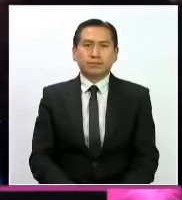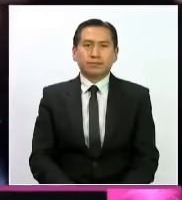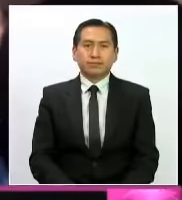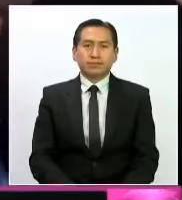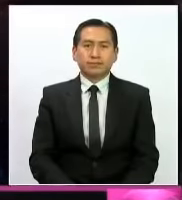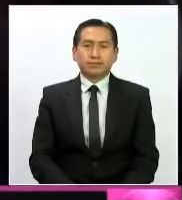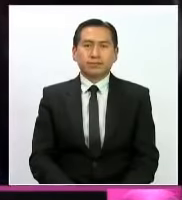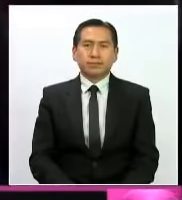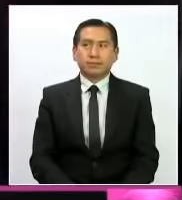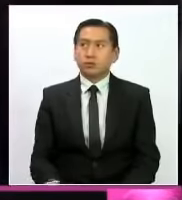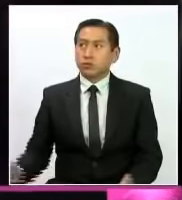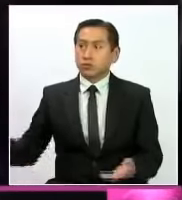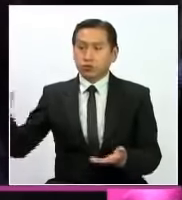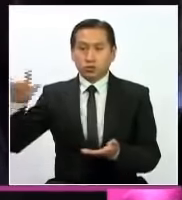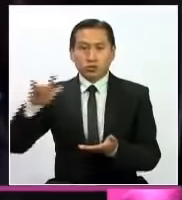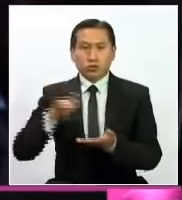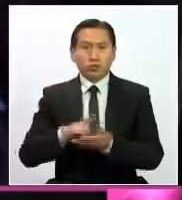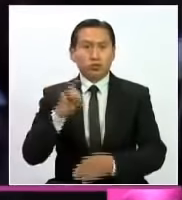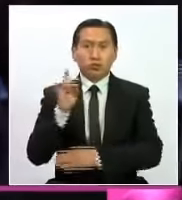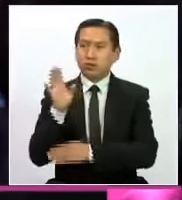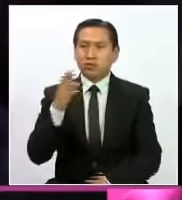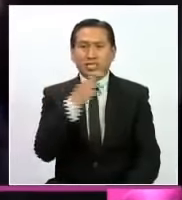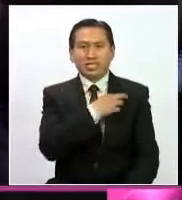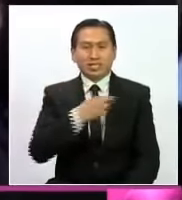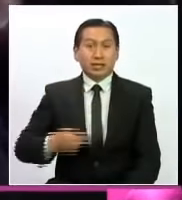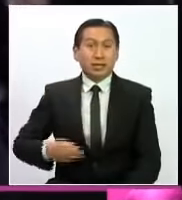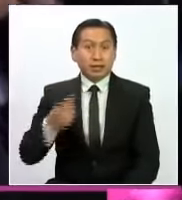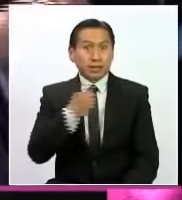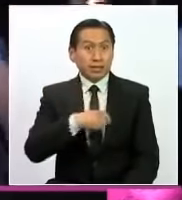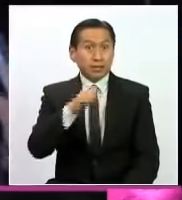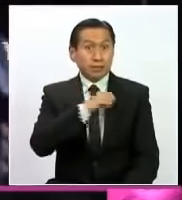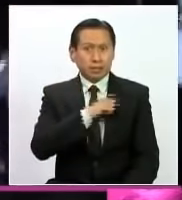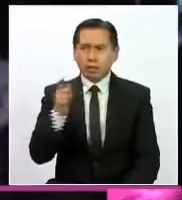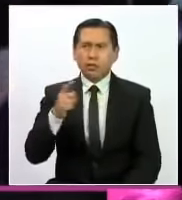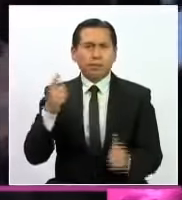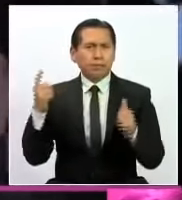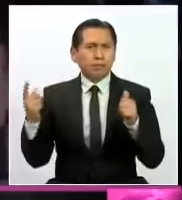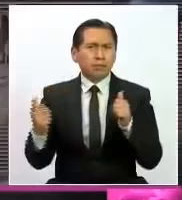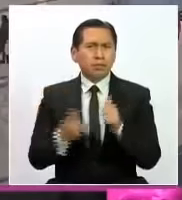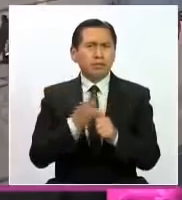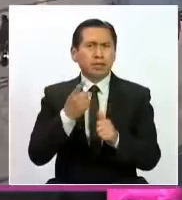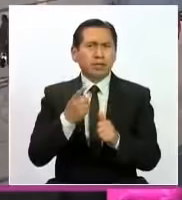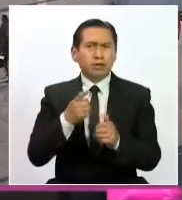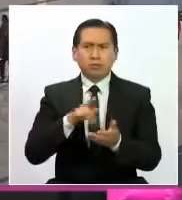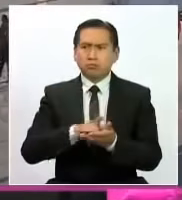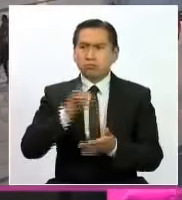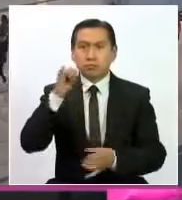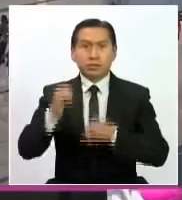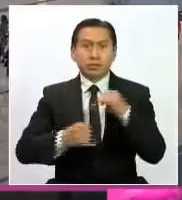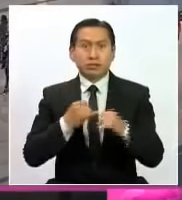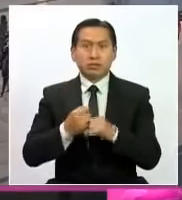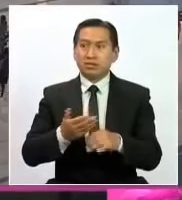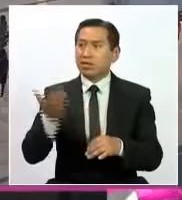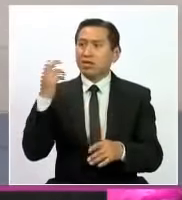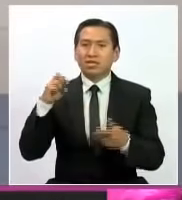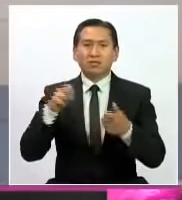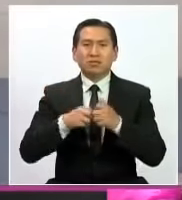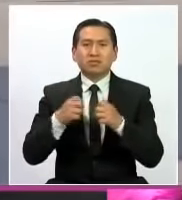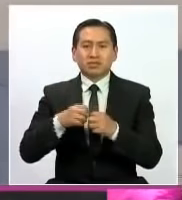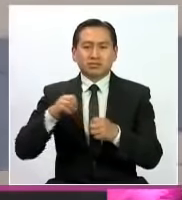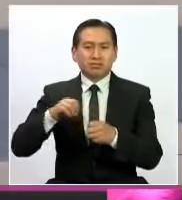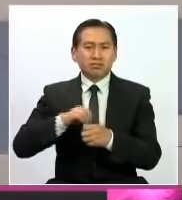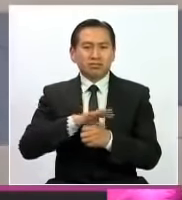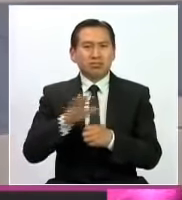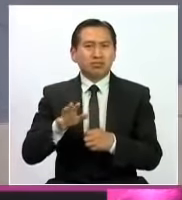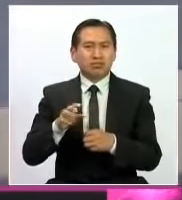Este viaje a Bolivia del rey España Felipe VI es el primero al extranjero tras la crisis del coronavirus en